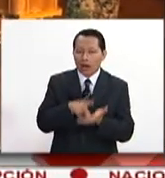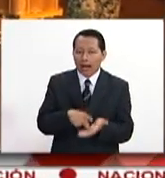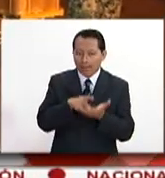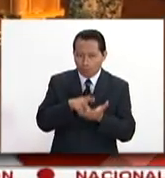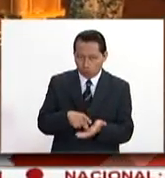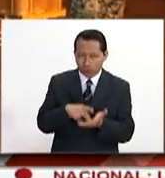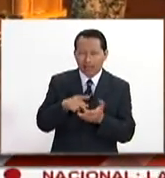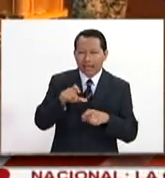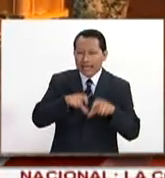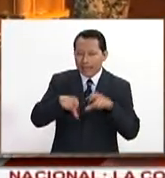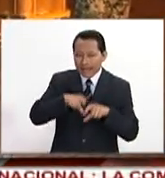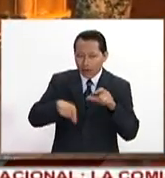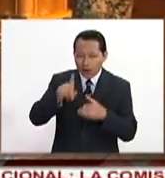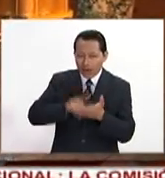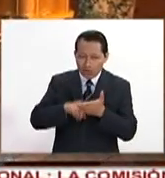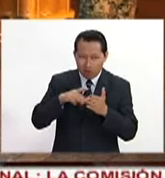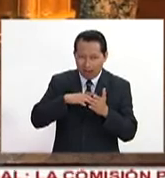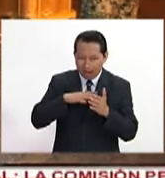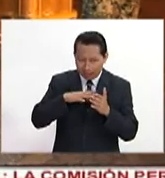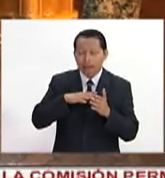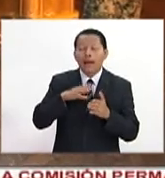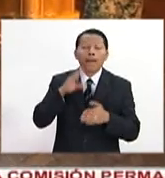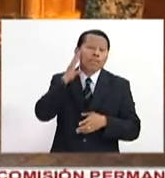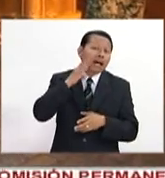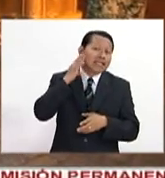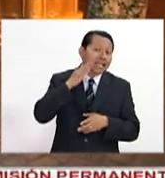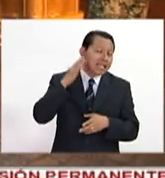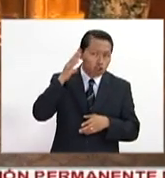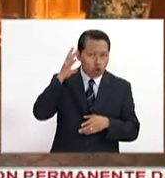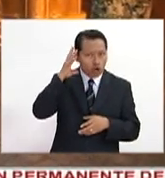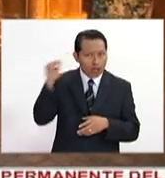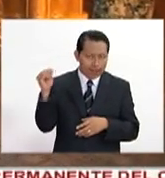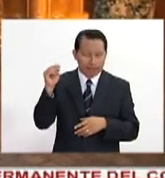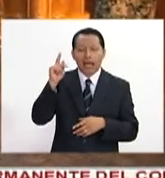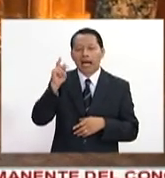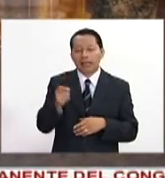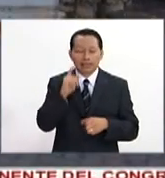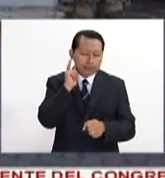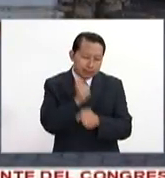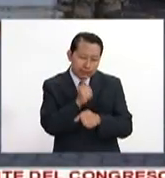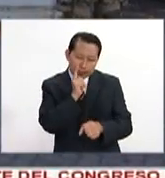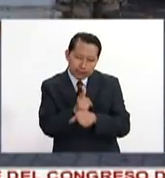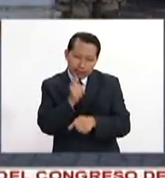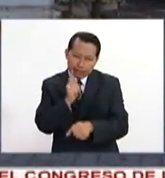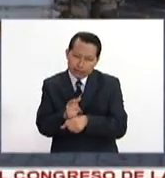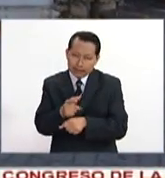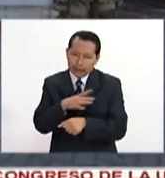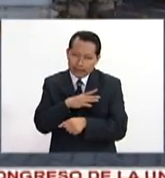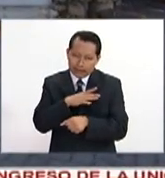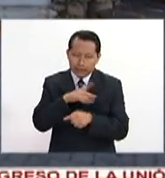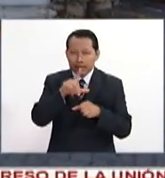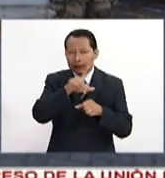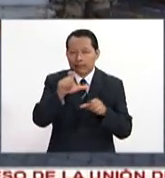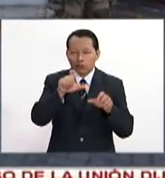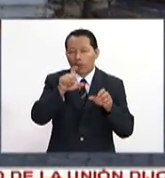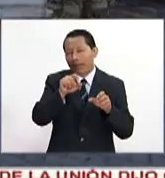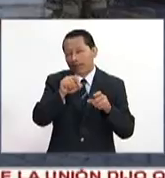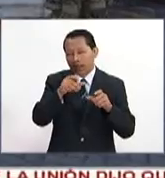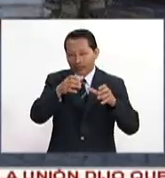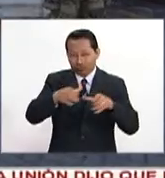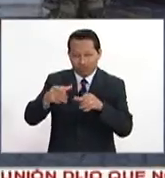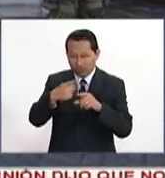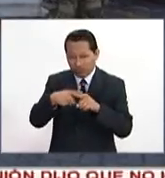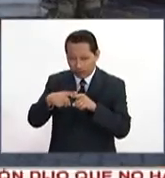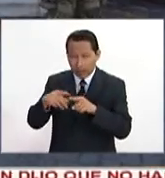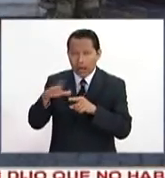precursor químico en el recinto portuario de Manzanillo, Colima. La sustancia se encontraba en 720 tubos, en un contenedor que